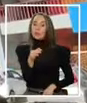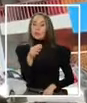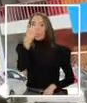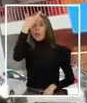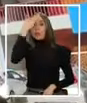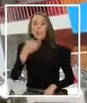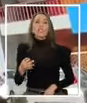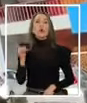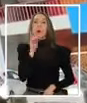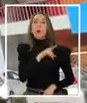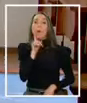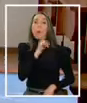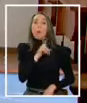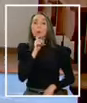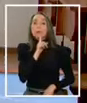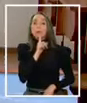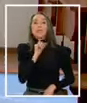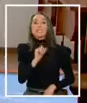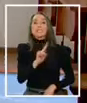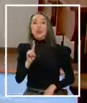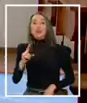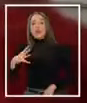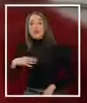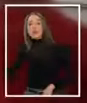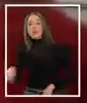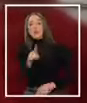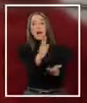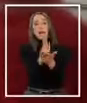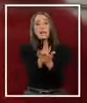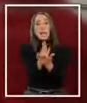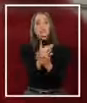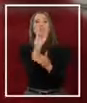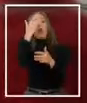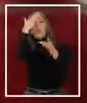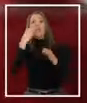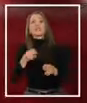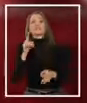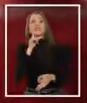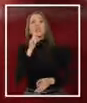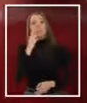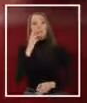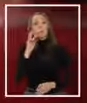que la decisión final de enviar o no a clases a los niños está en manos de los padres.